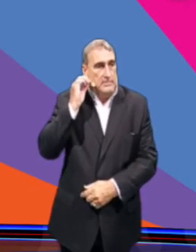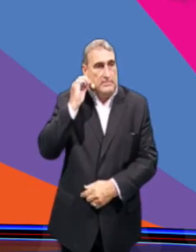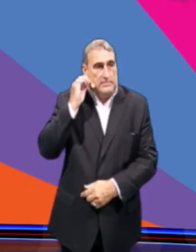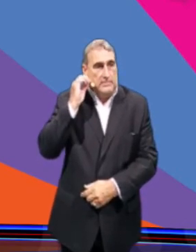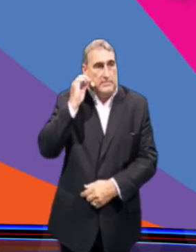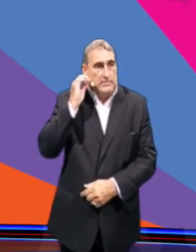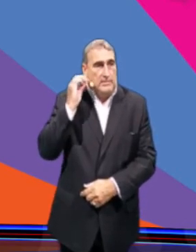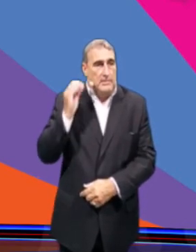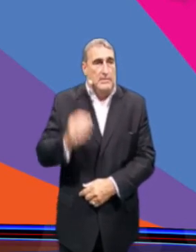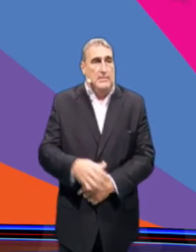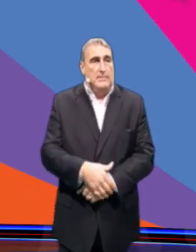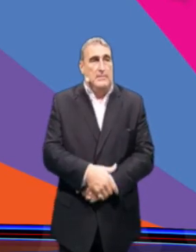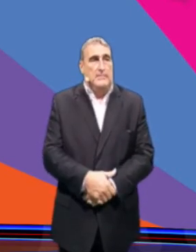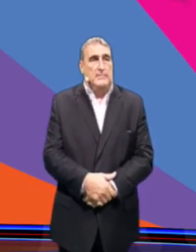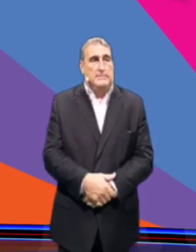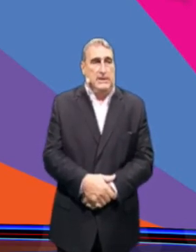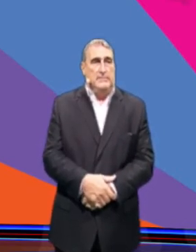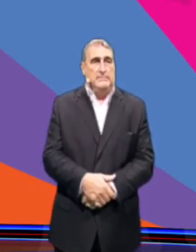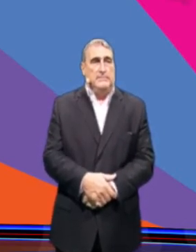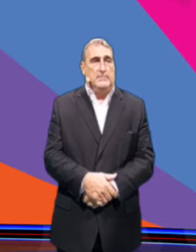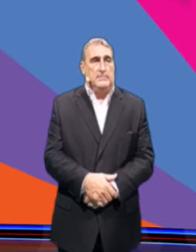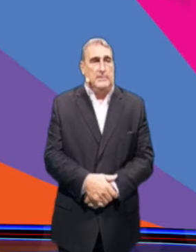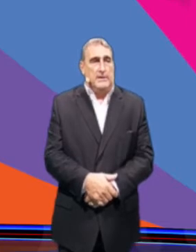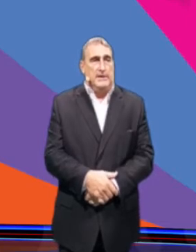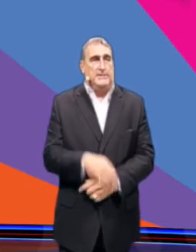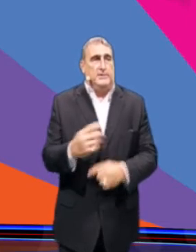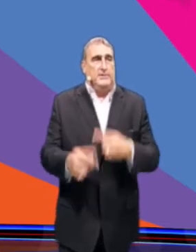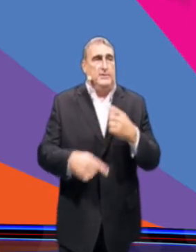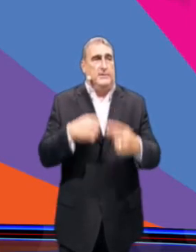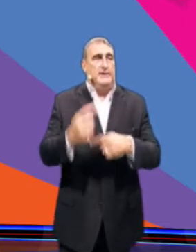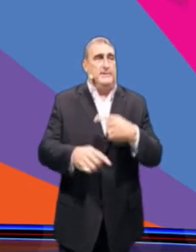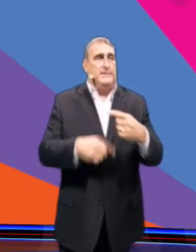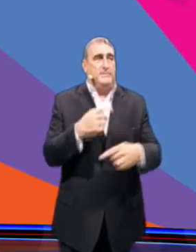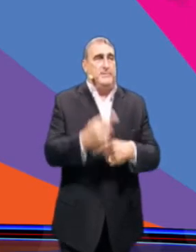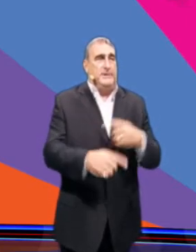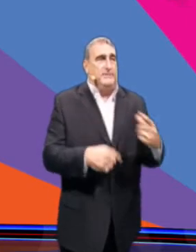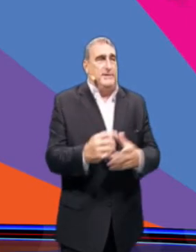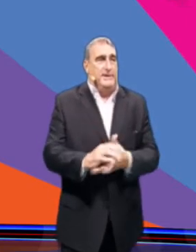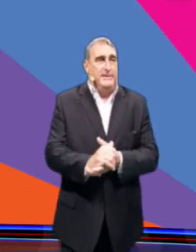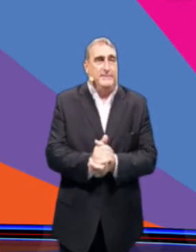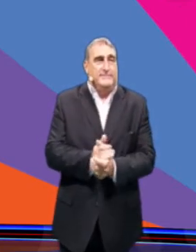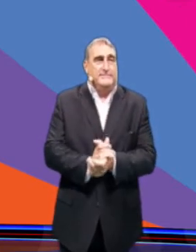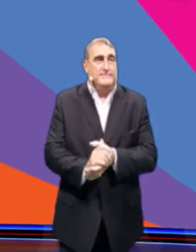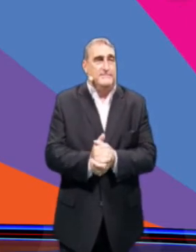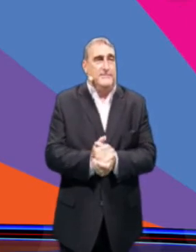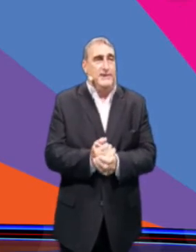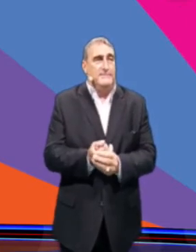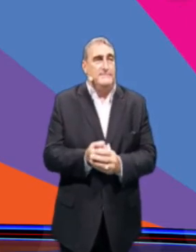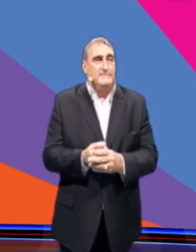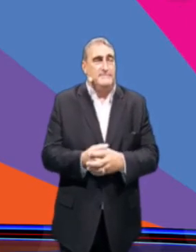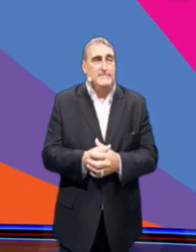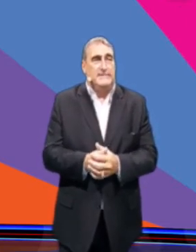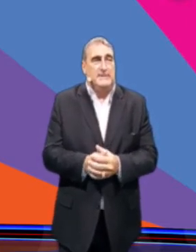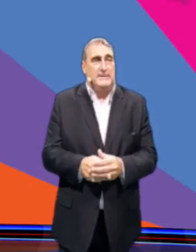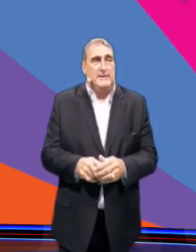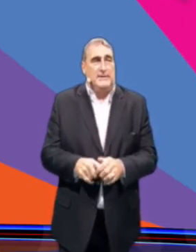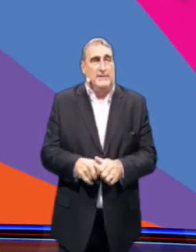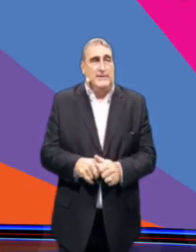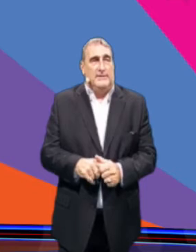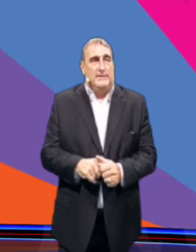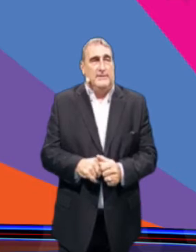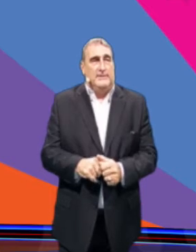con Mario Barletta. Sí. Antón, Antón, Antón, Antón. Antón Pirulero. Bueno. Candidatos